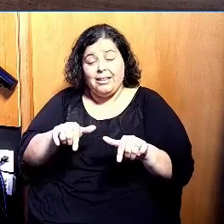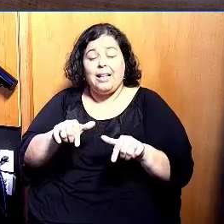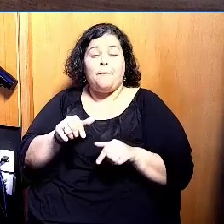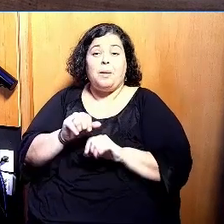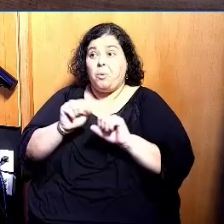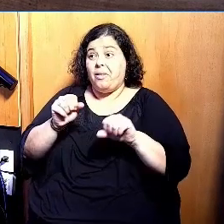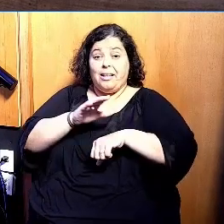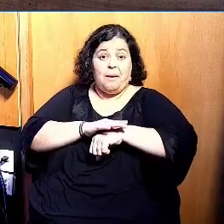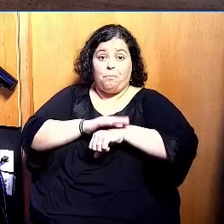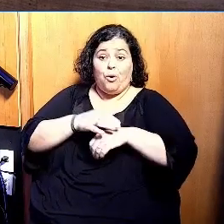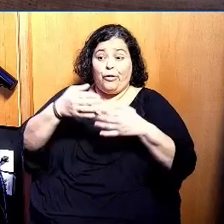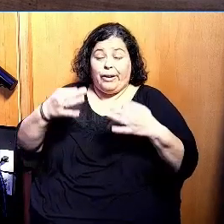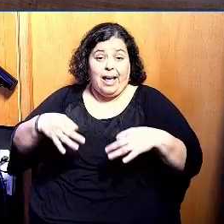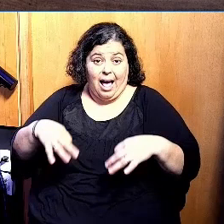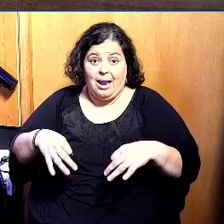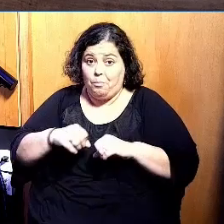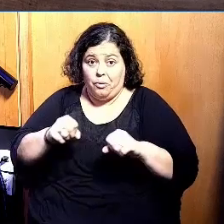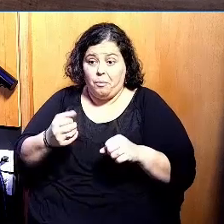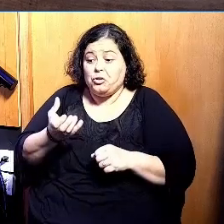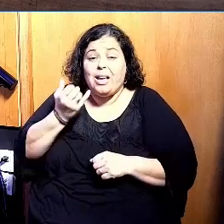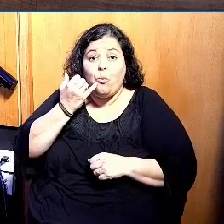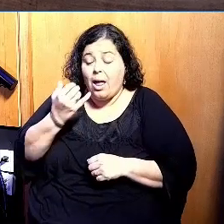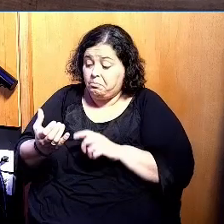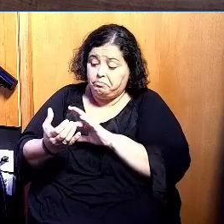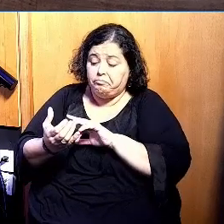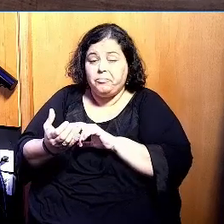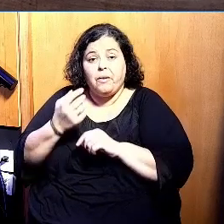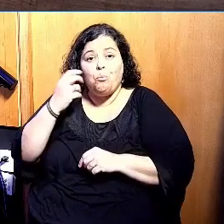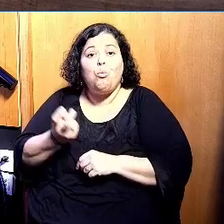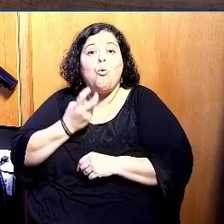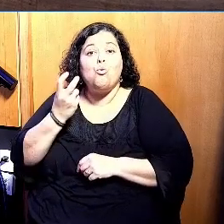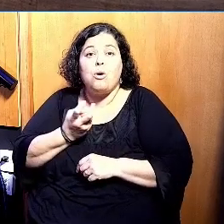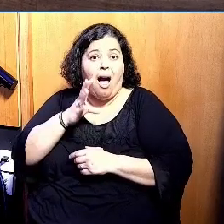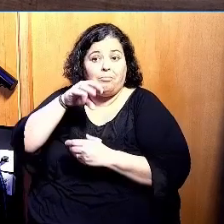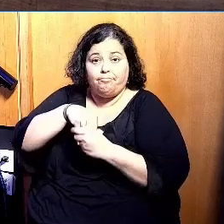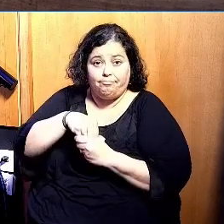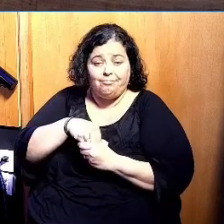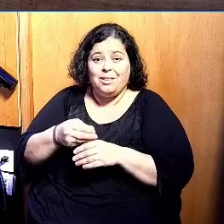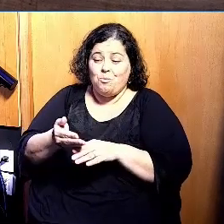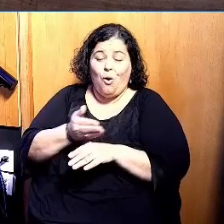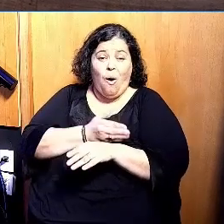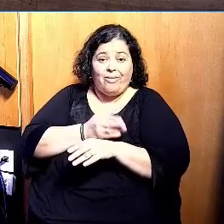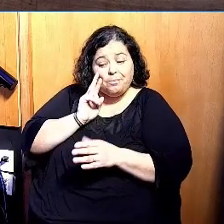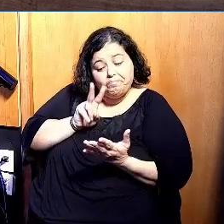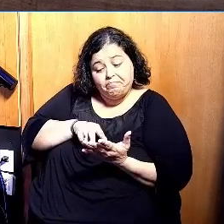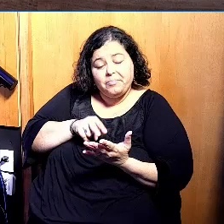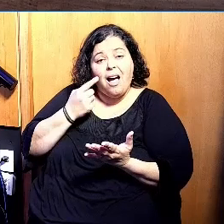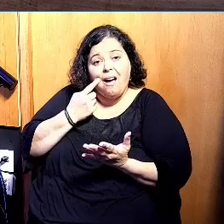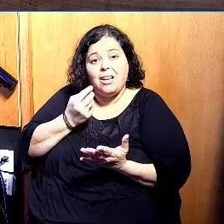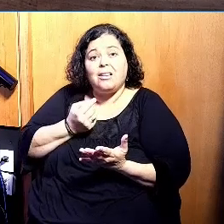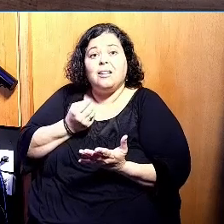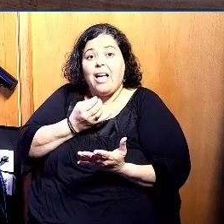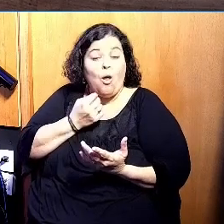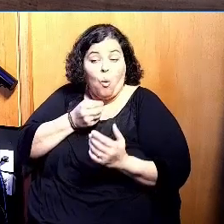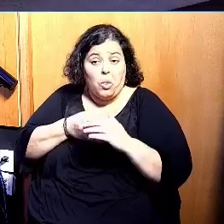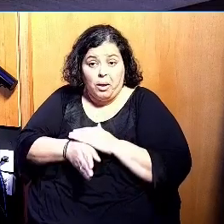o sea que en cualquier momento, con cualquier computadora, celular, el referente de datos va al centro educativo y un ratito antes entra, se fija, o en el momento que lo está